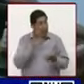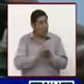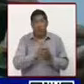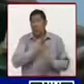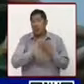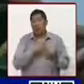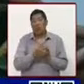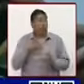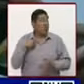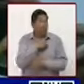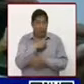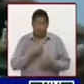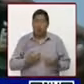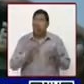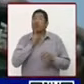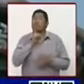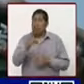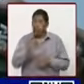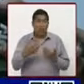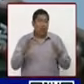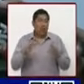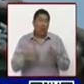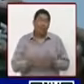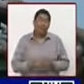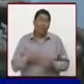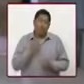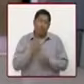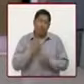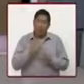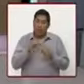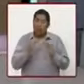con todo ello garantizado hemos arrancado las labores educativas.